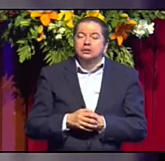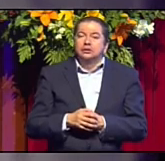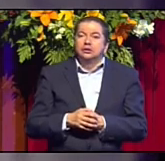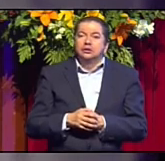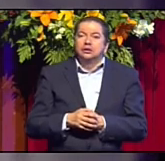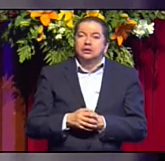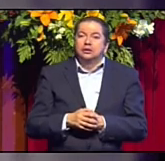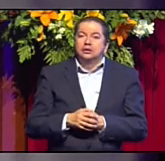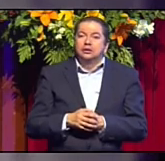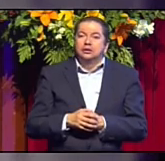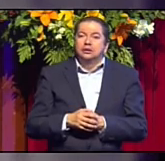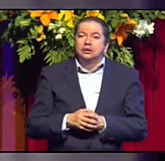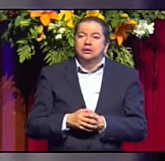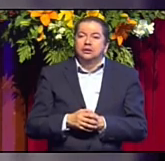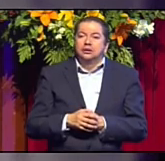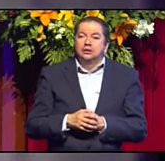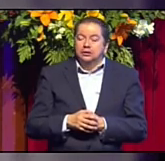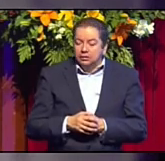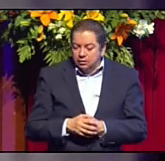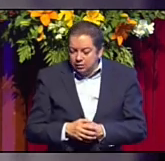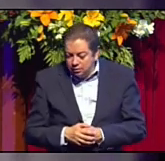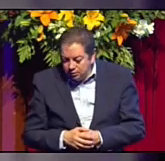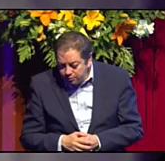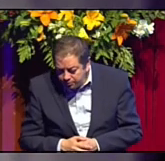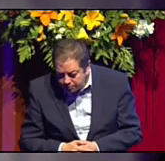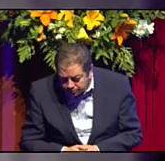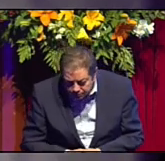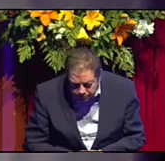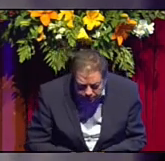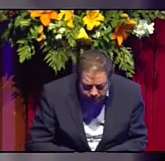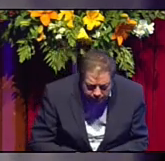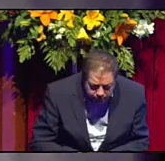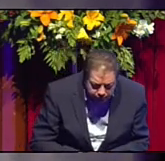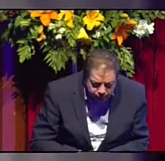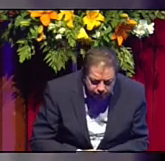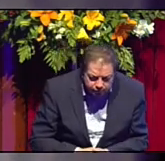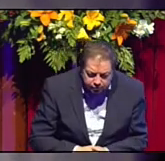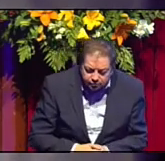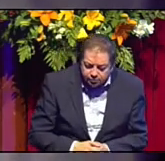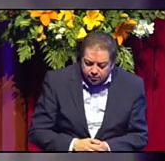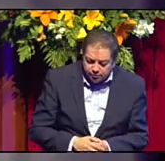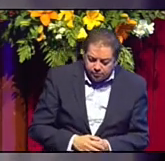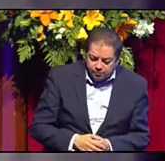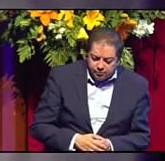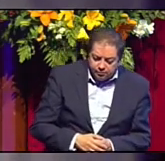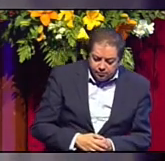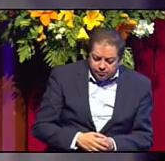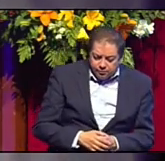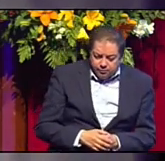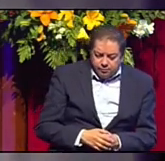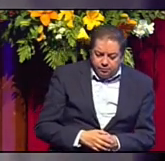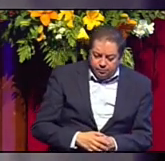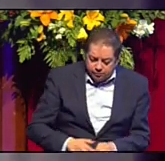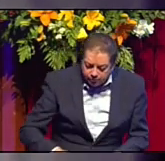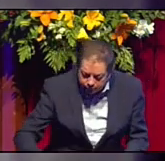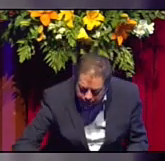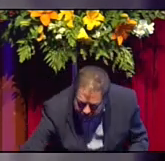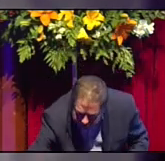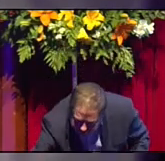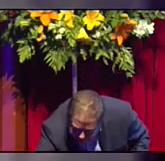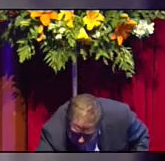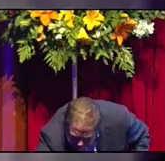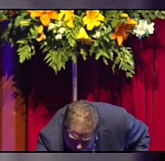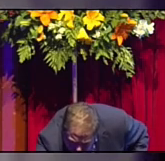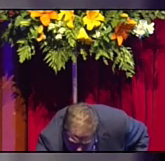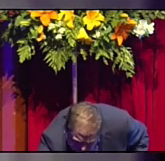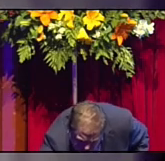nuevo puente para Vicuña, está terminado el año 2019 el diseño. Hay que financiarlo. Y eso hay que hacerlo con